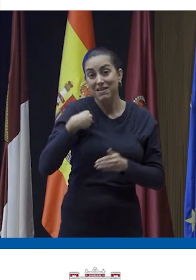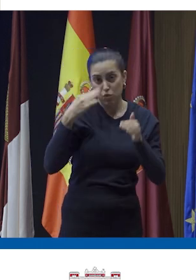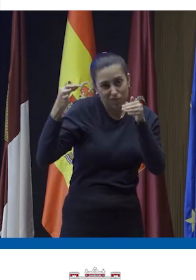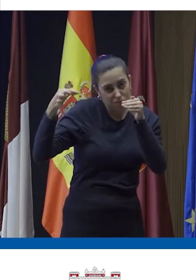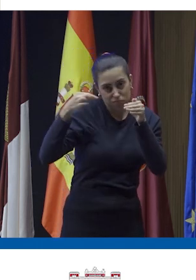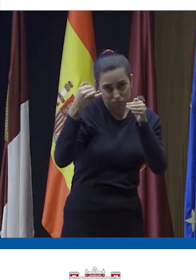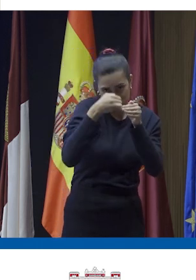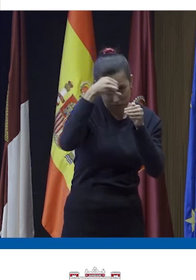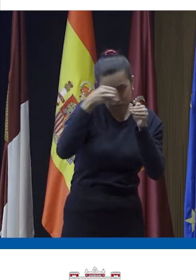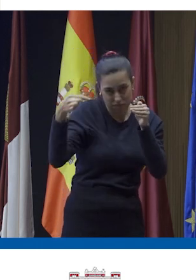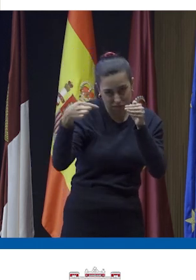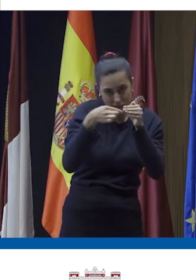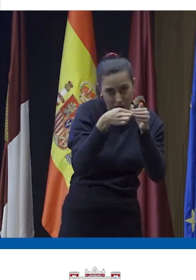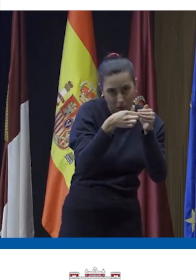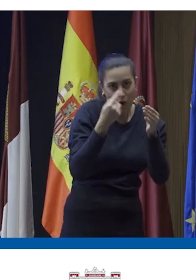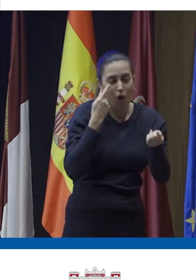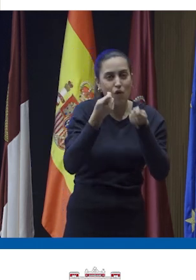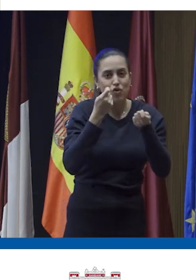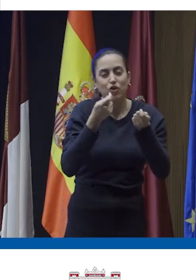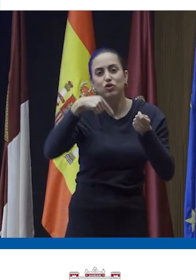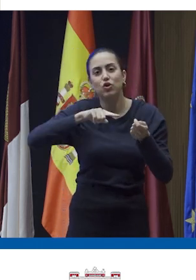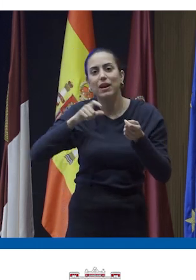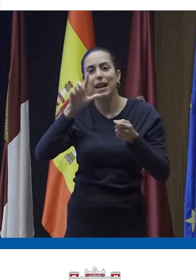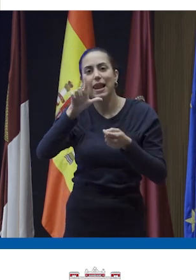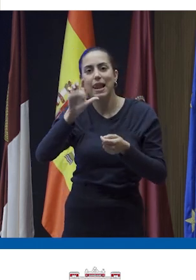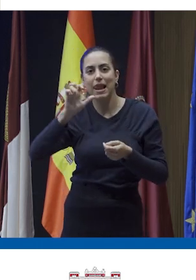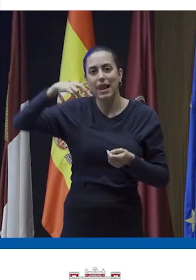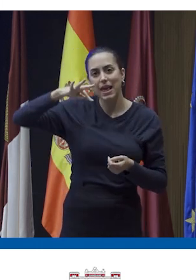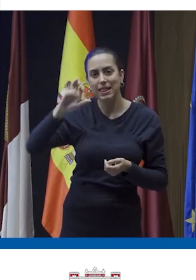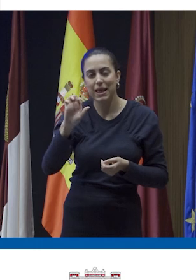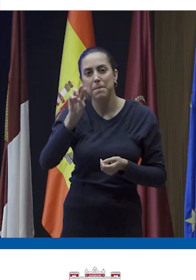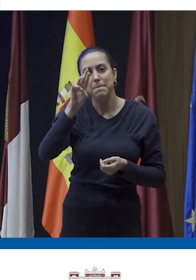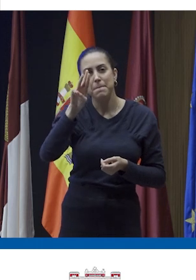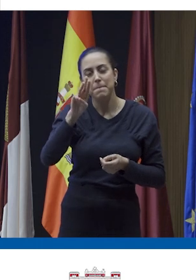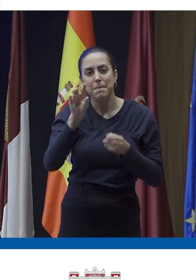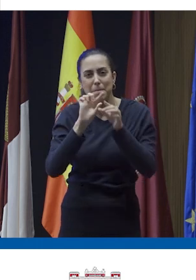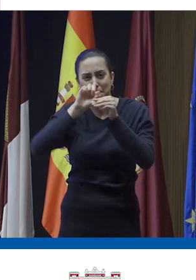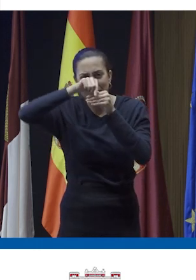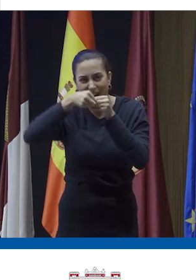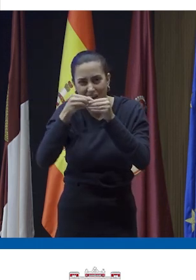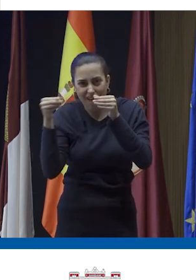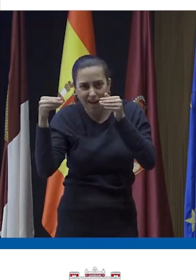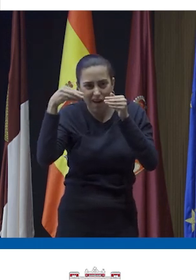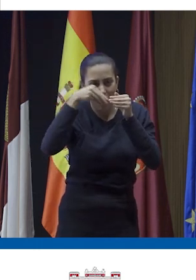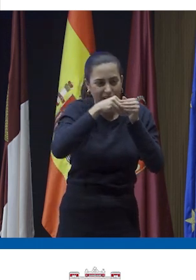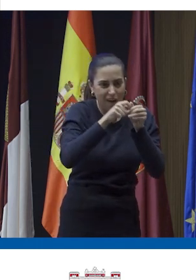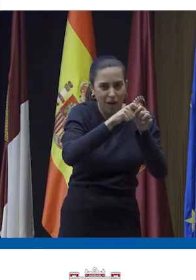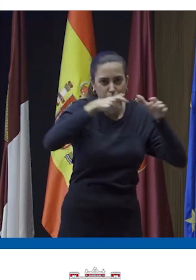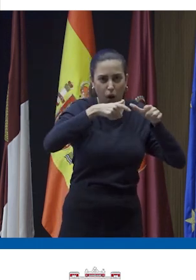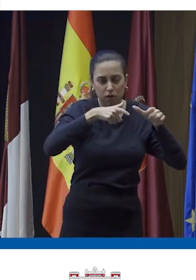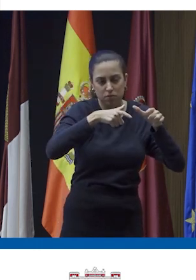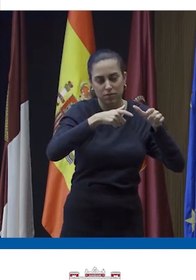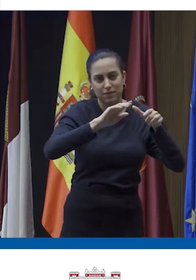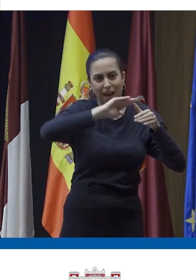manera pues controlada, pues metemos una lente plegada que termina desplegándose en el saco capsular y estabilizando la lente.